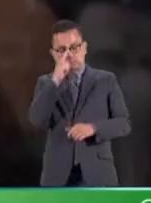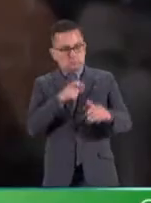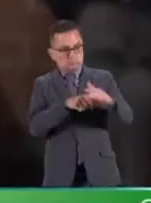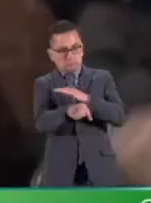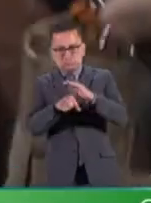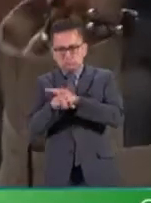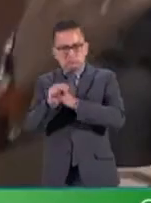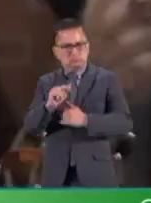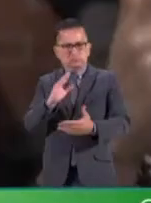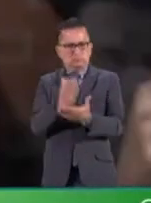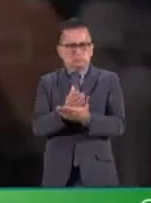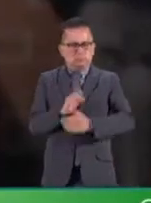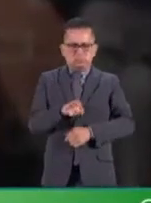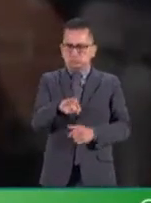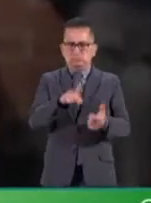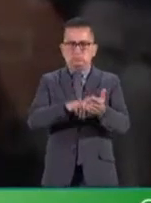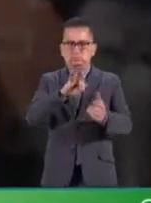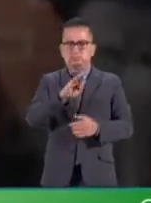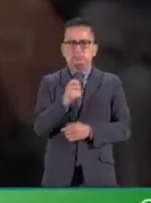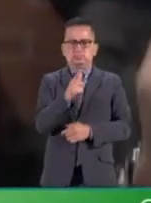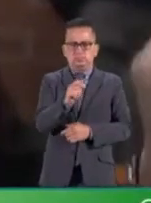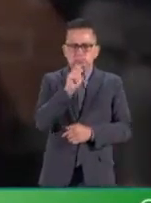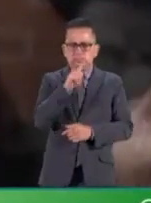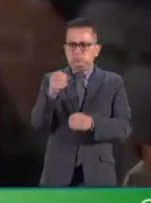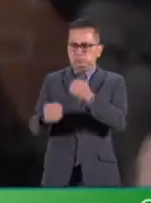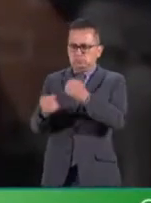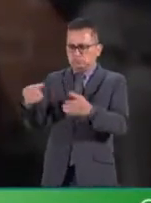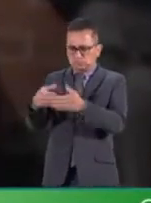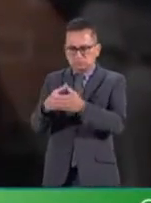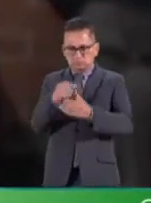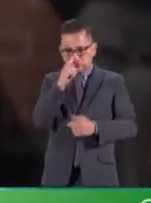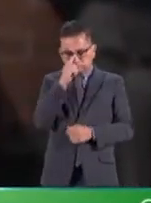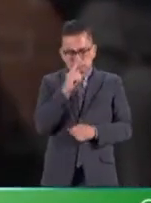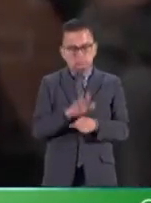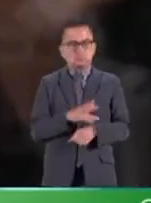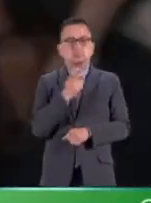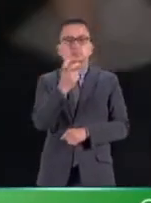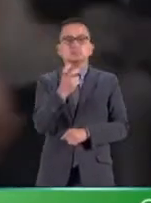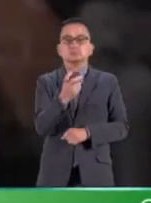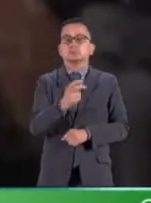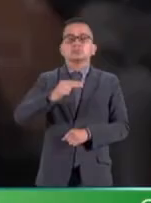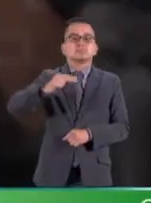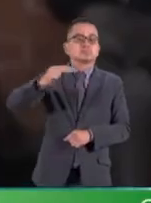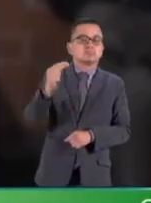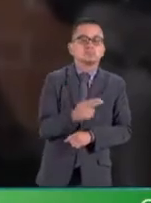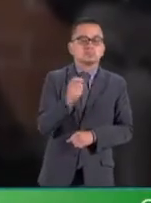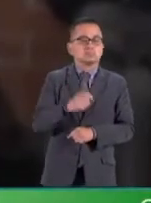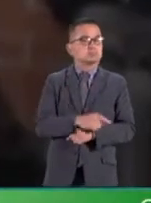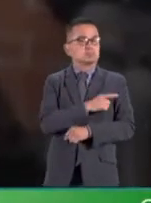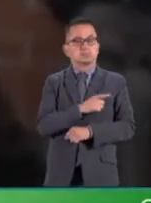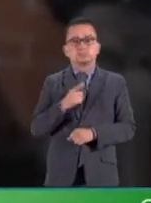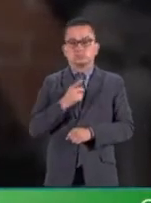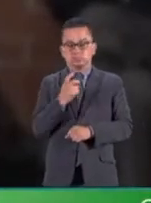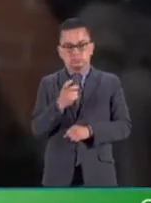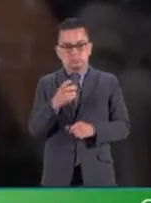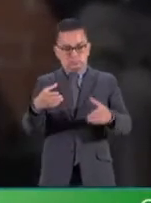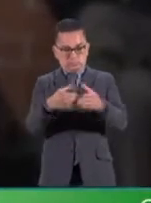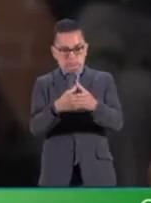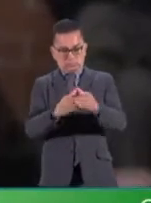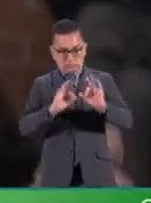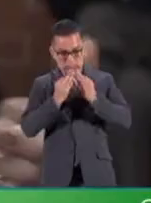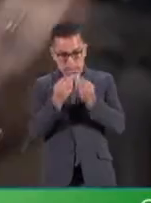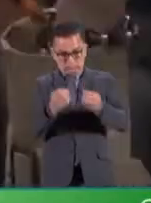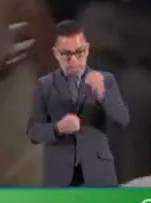en las fiscalías, en los juzgados también. Para eso urgen estos cambios al sistema de justicia local y